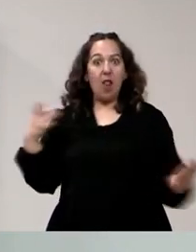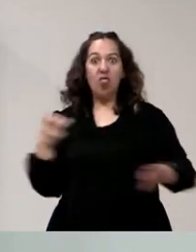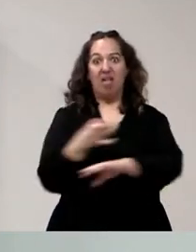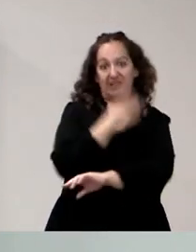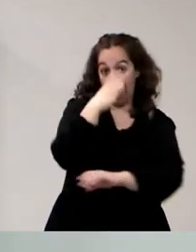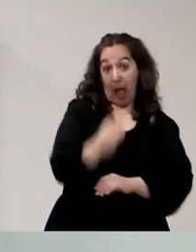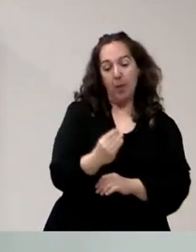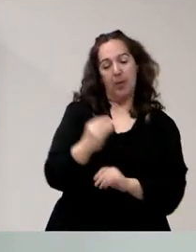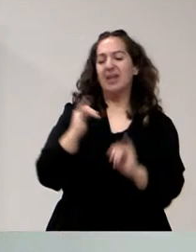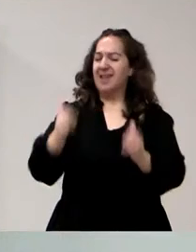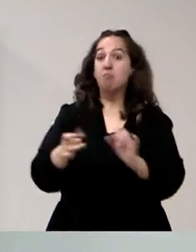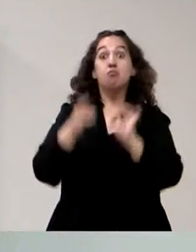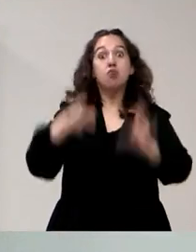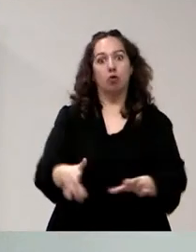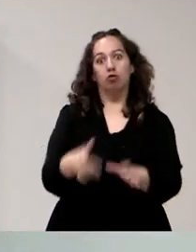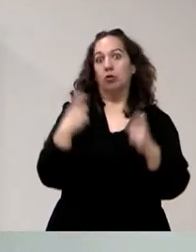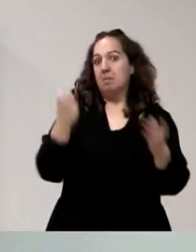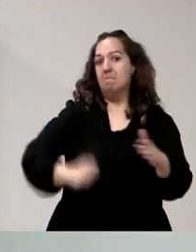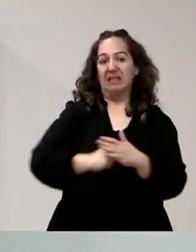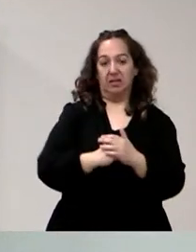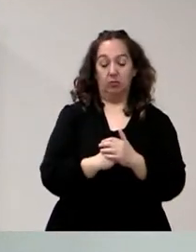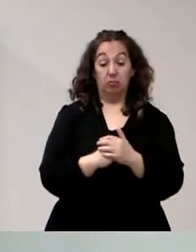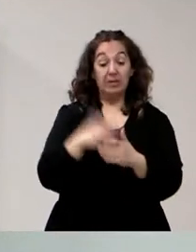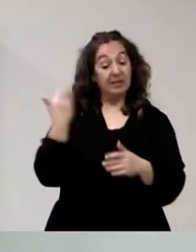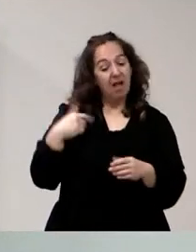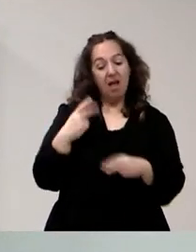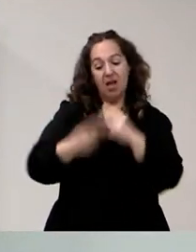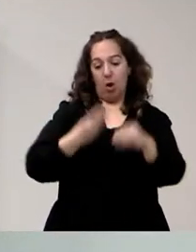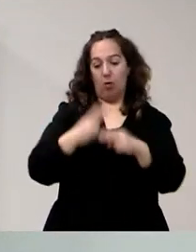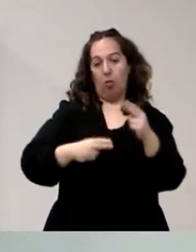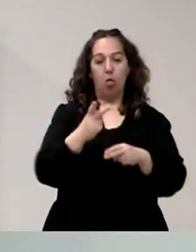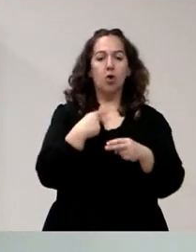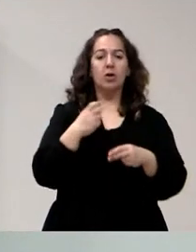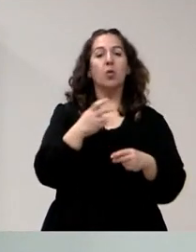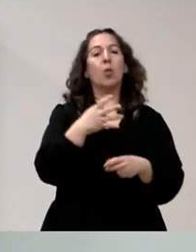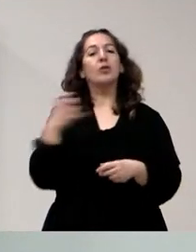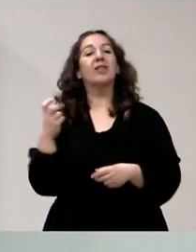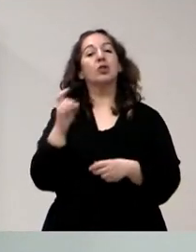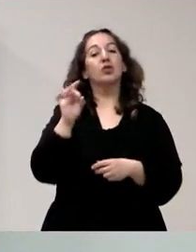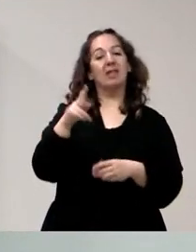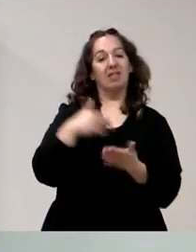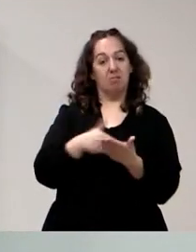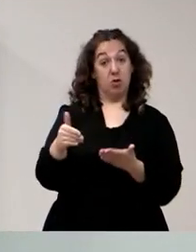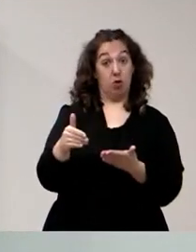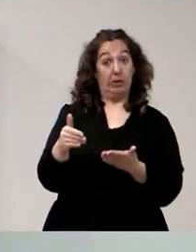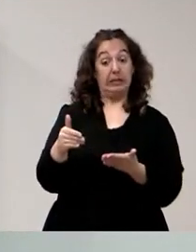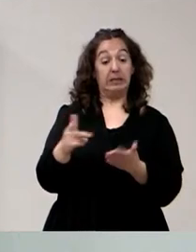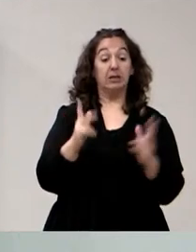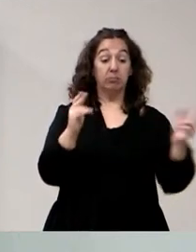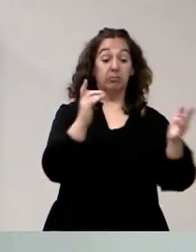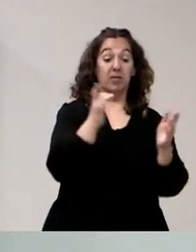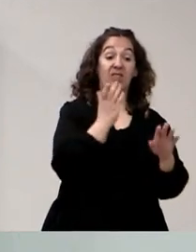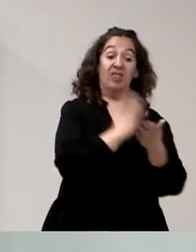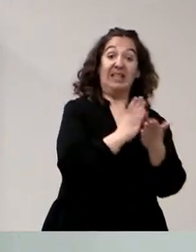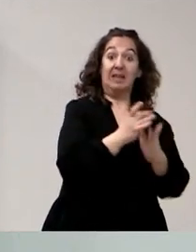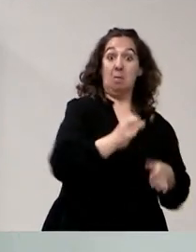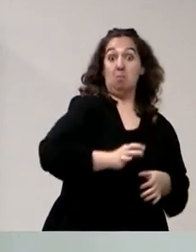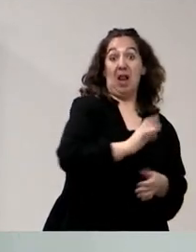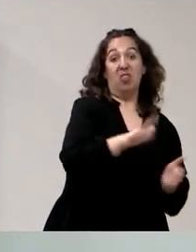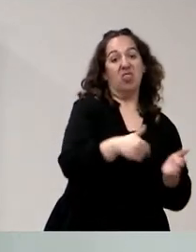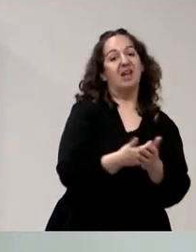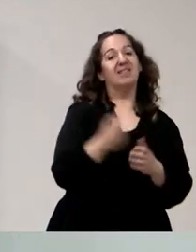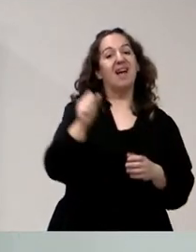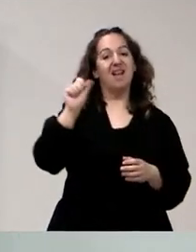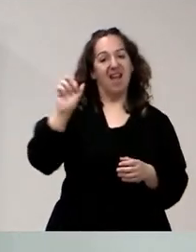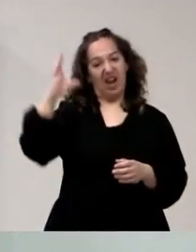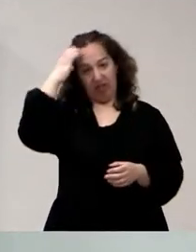en vano tenemos ya en ejecución por un importe de 415 millones el tramo comprendido entre Palencia y alar